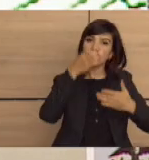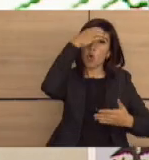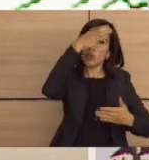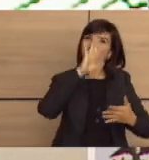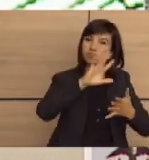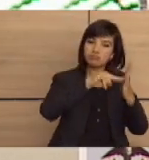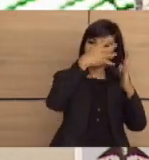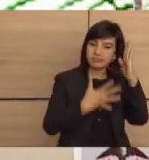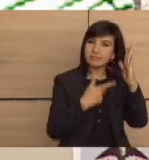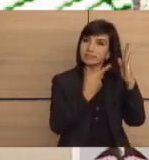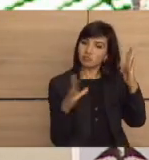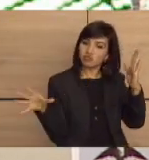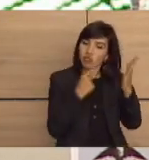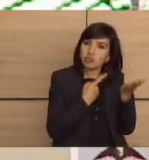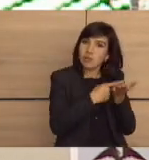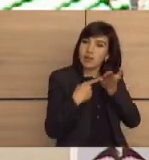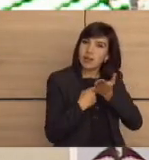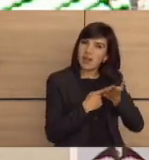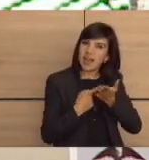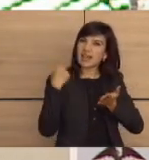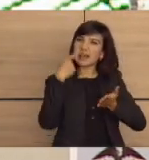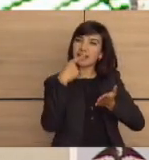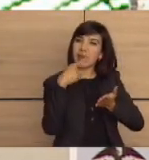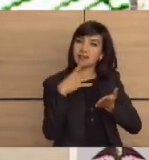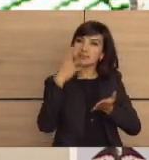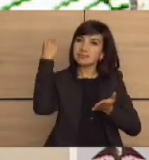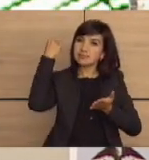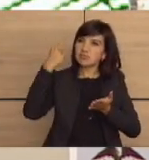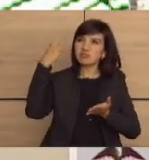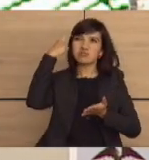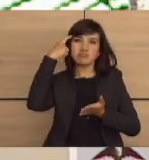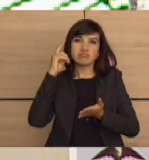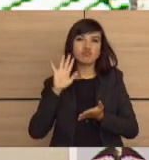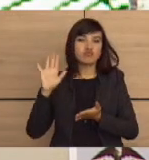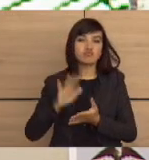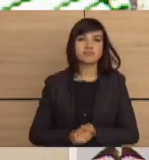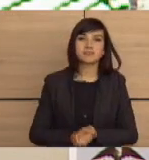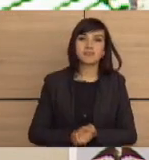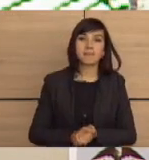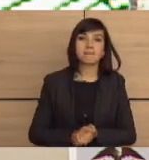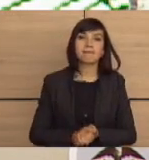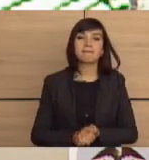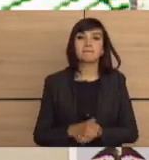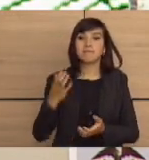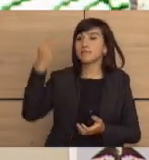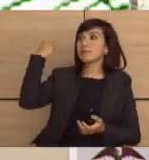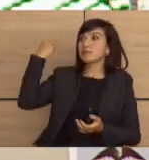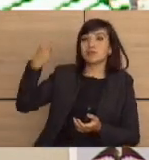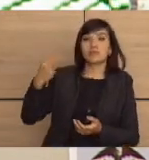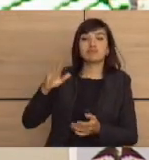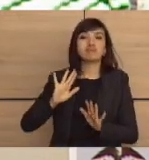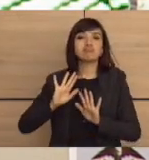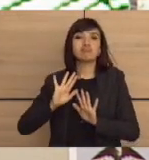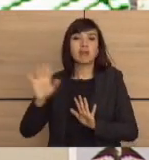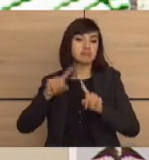nosotros. La importancia no es singularizar la historia de otras ciencias sociales